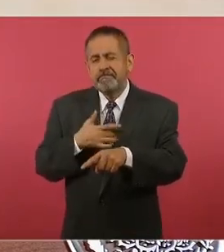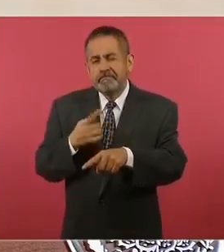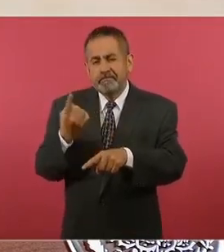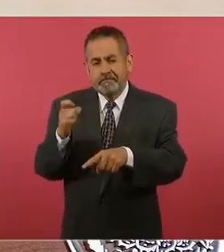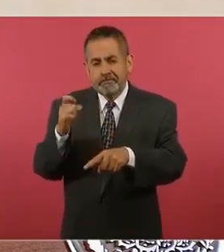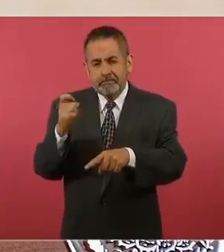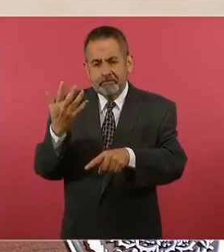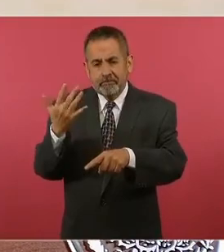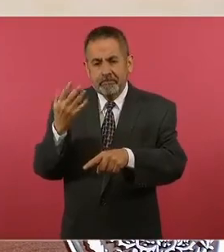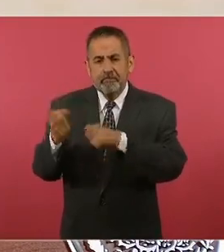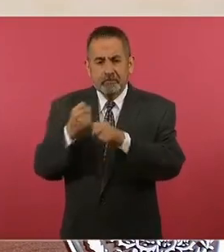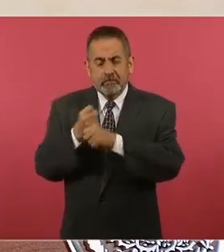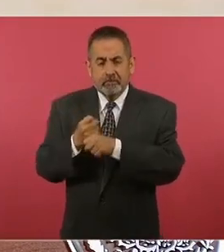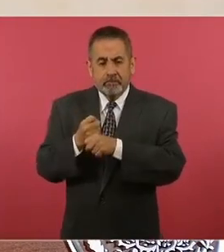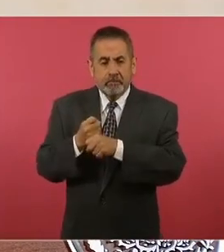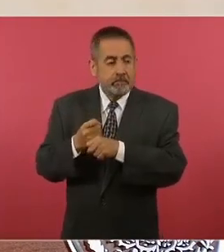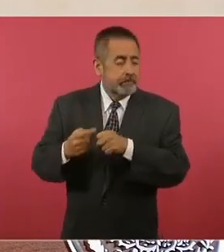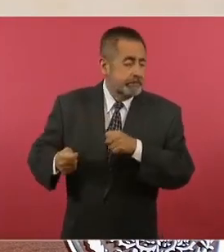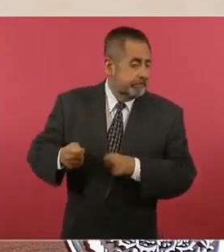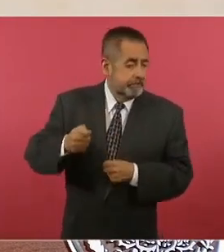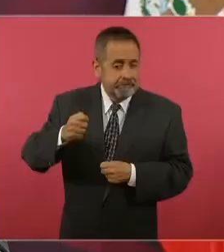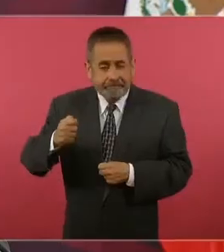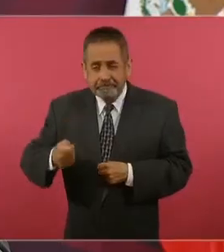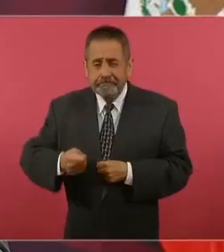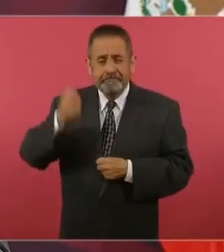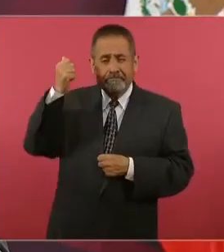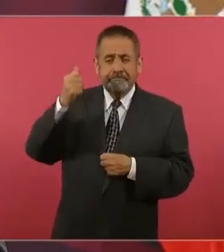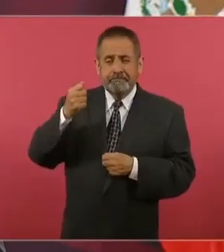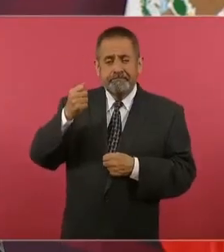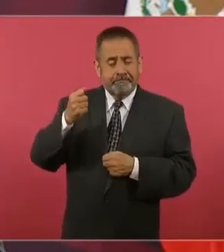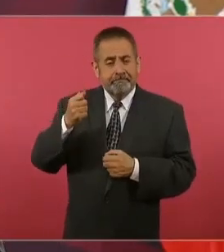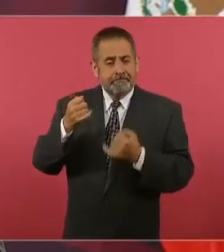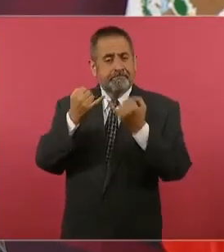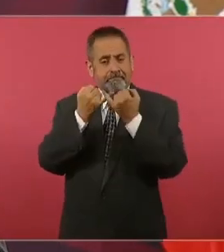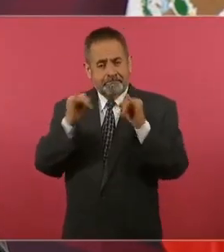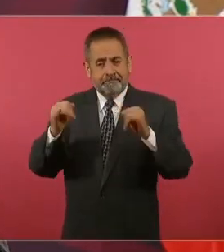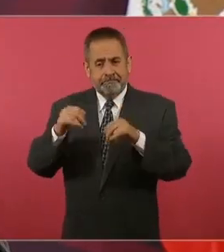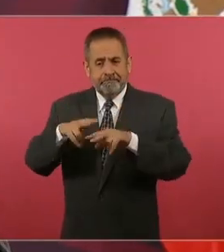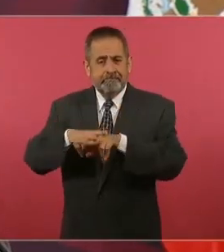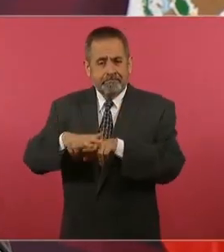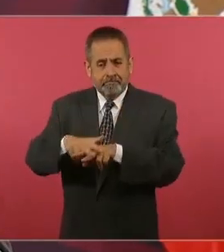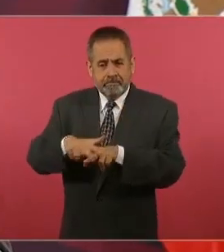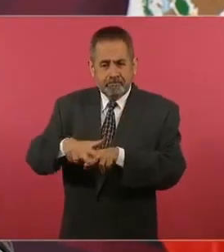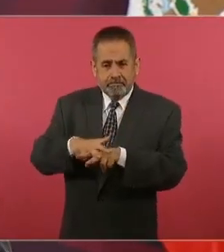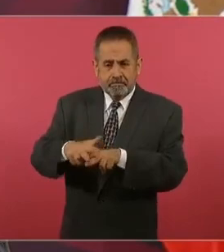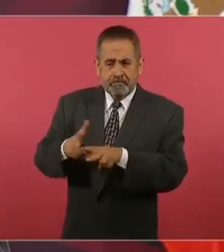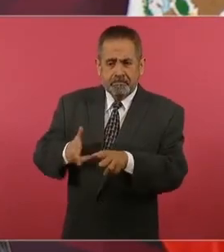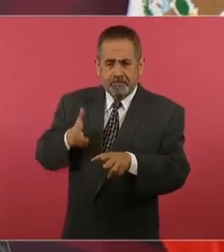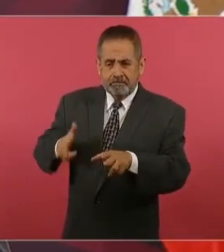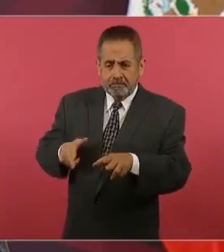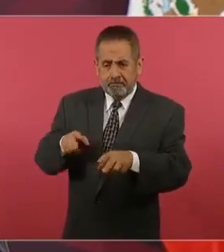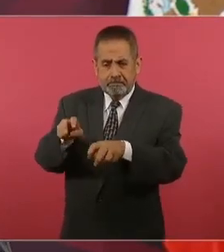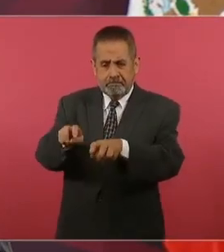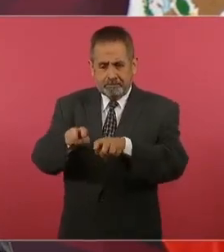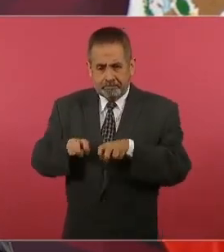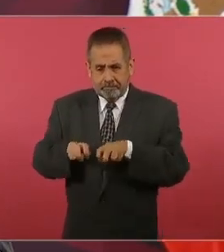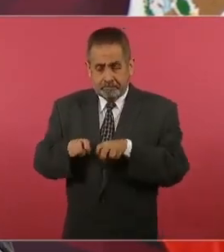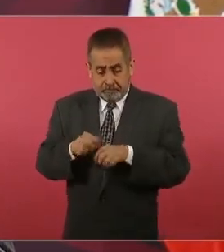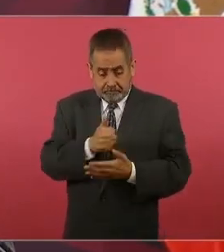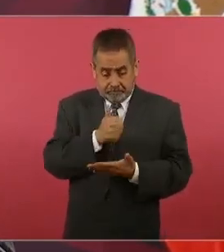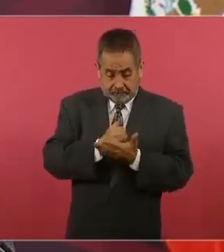de la inauguración del primer tren de pasajeros de la Ciudad de México a